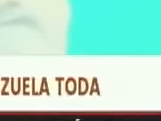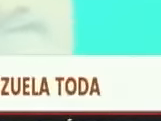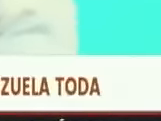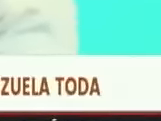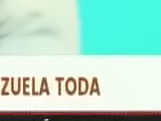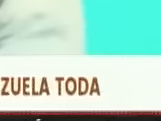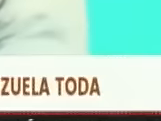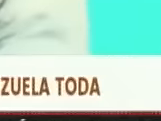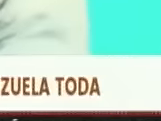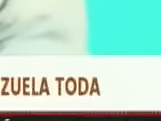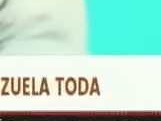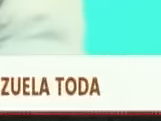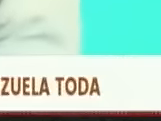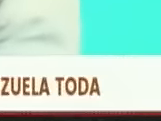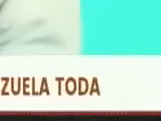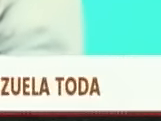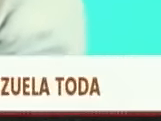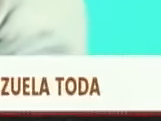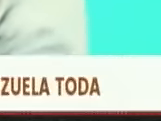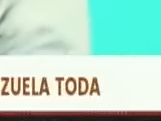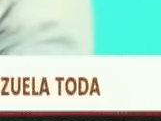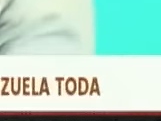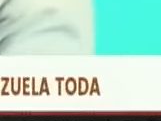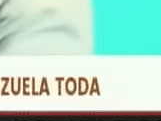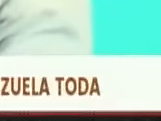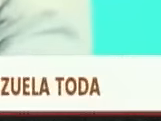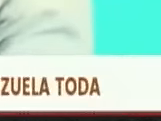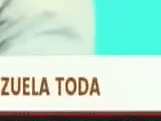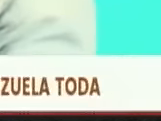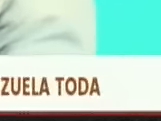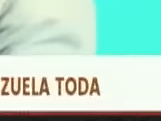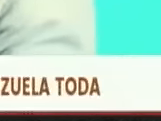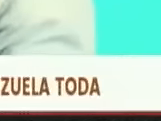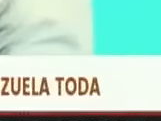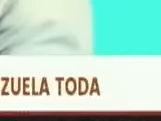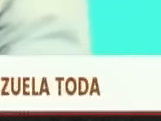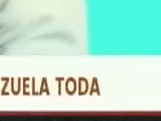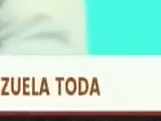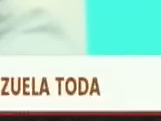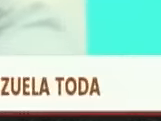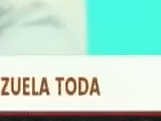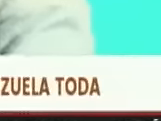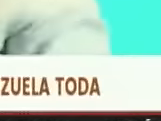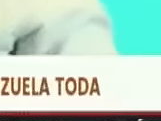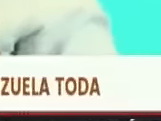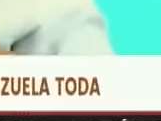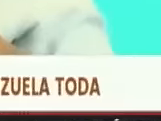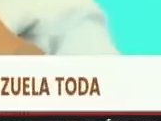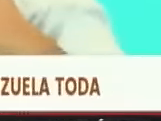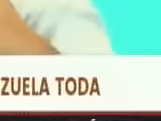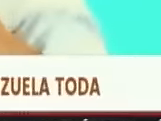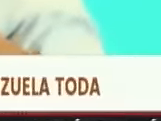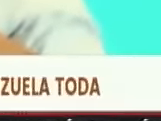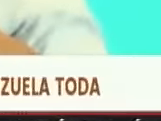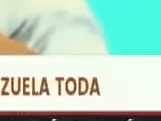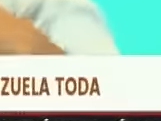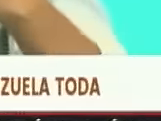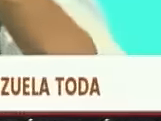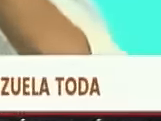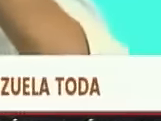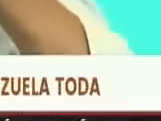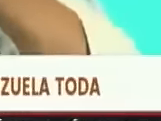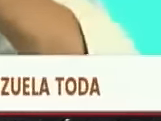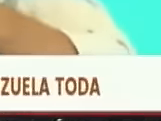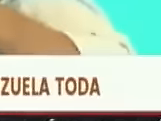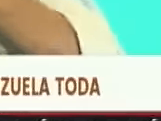pueblo habla todas las instituciones están obligadas a obedecer ese mandato a partir de ahora tiene que generarse un plan de desarrollo un plan de trabajo